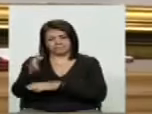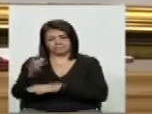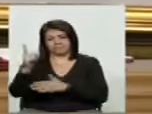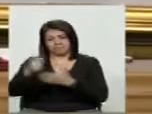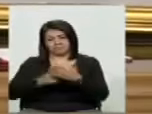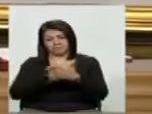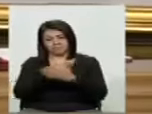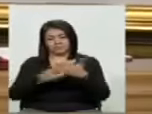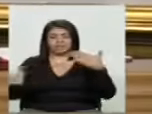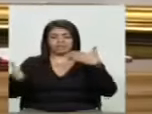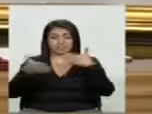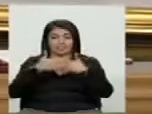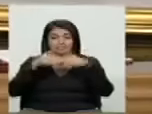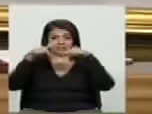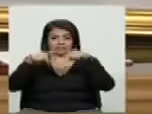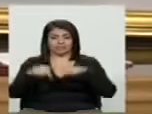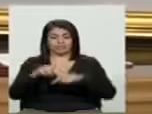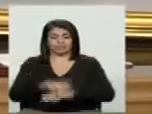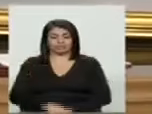Se cierra la sesión.